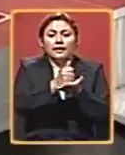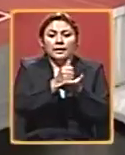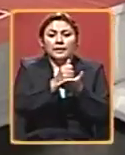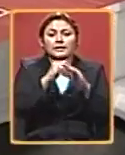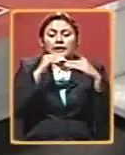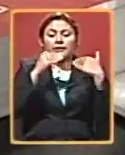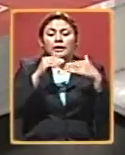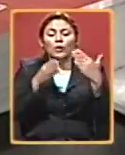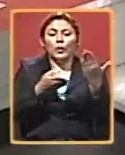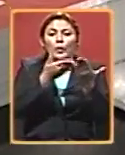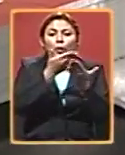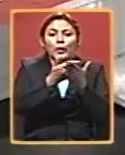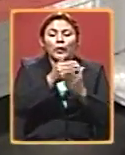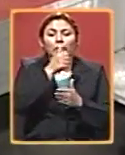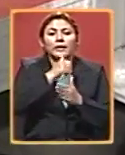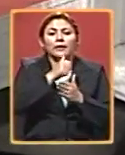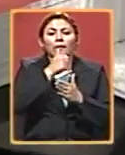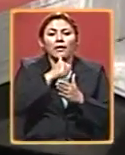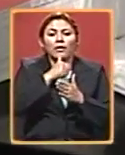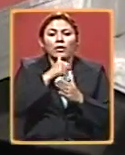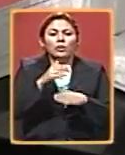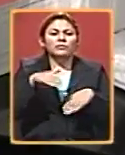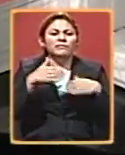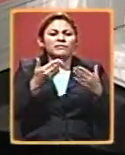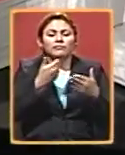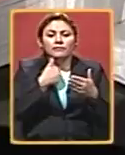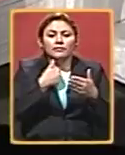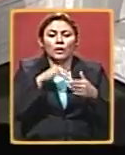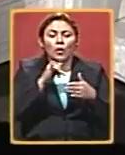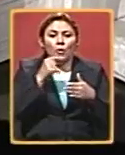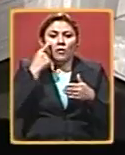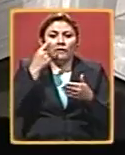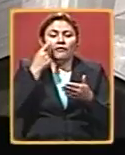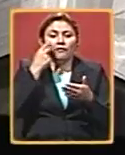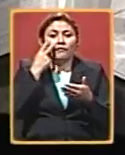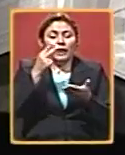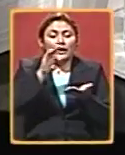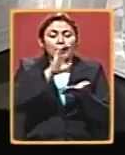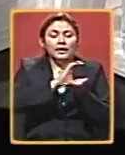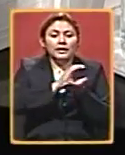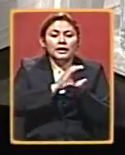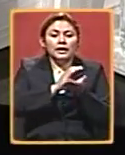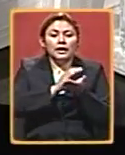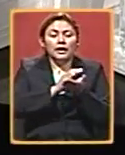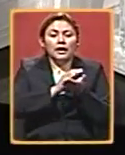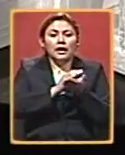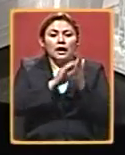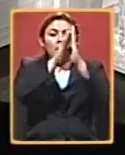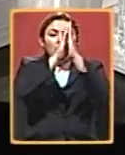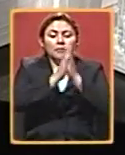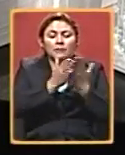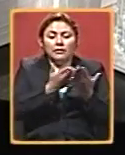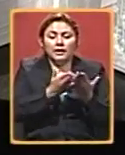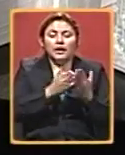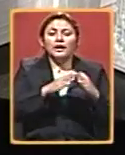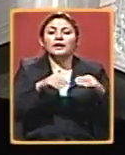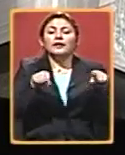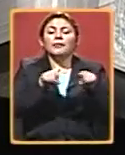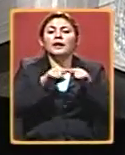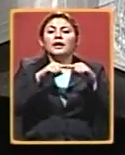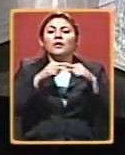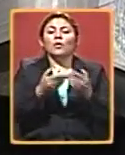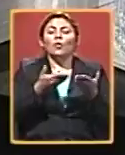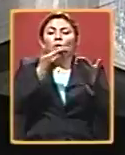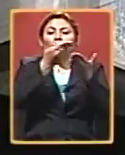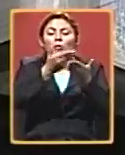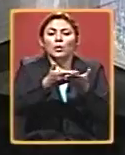un proveedor privado, como es la Clínica Bíblica, y a nivel de un proveedor externo público,